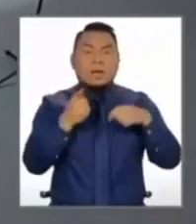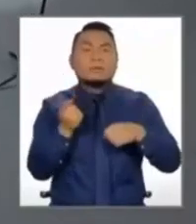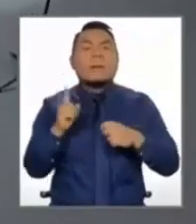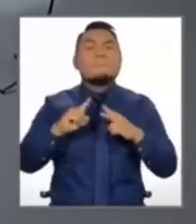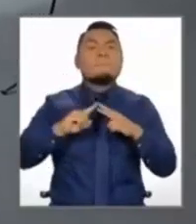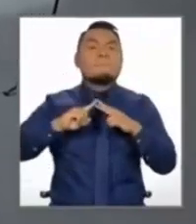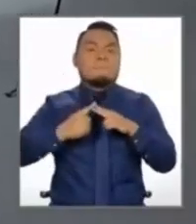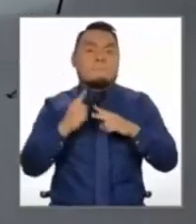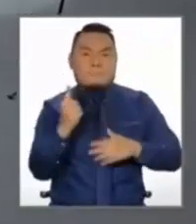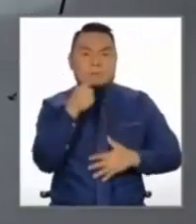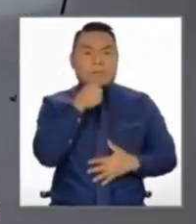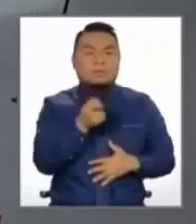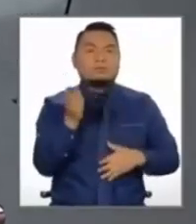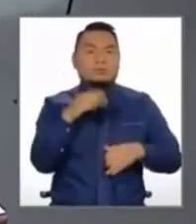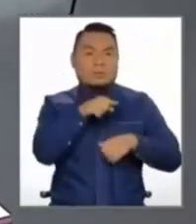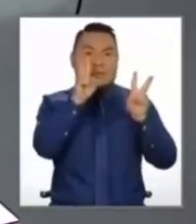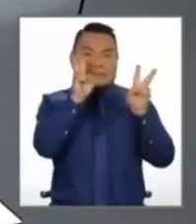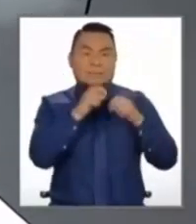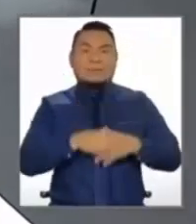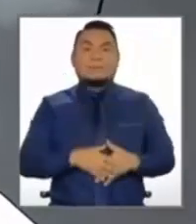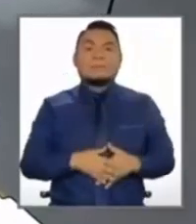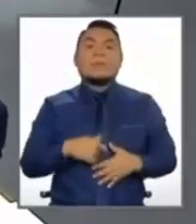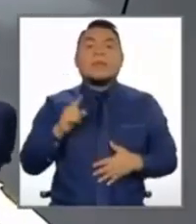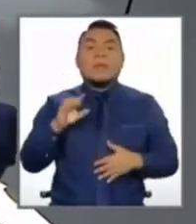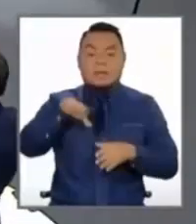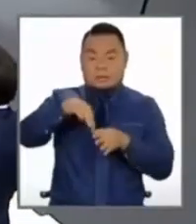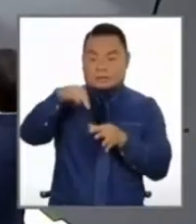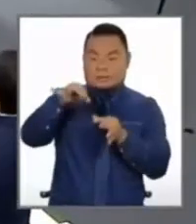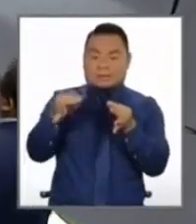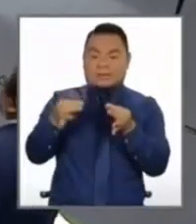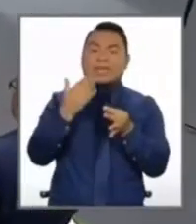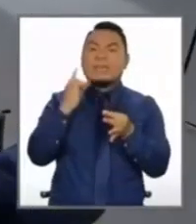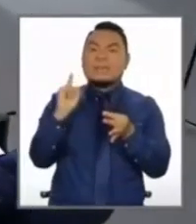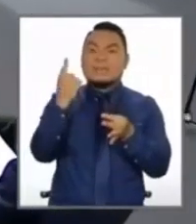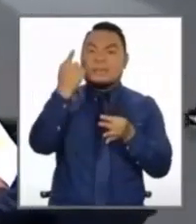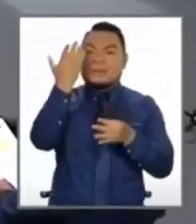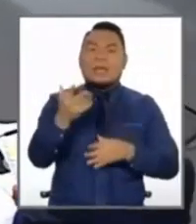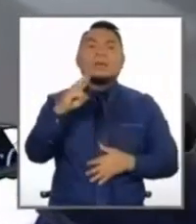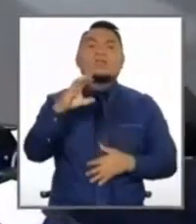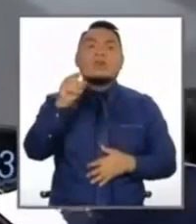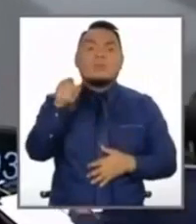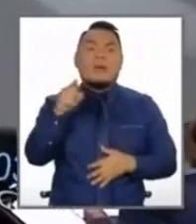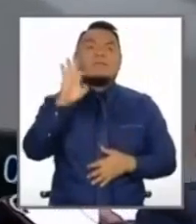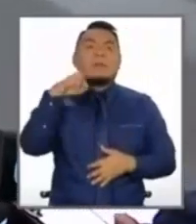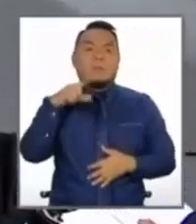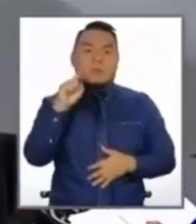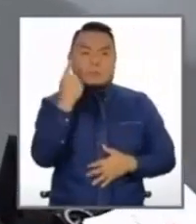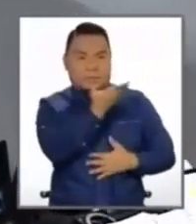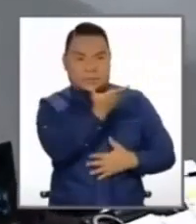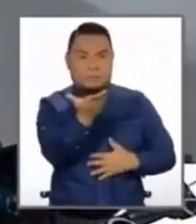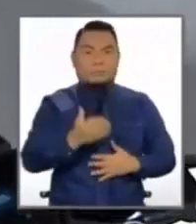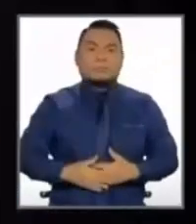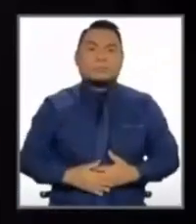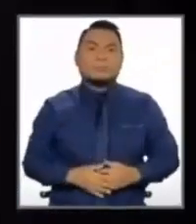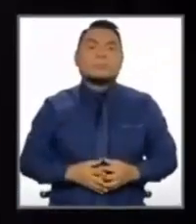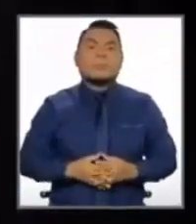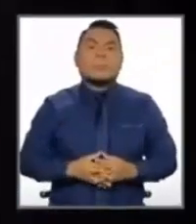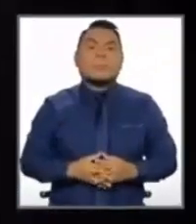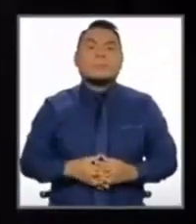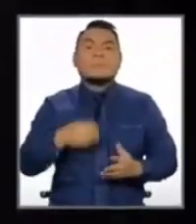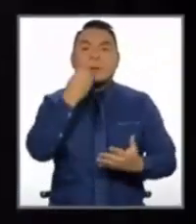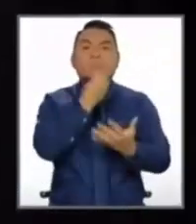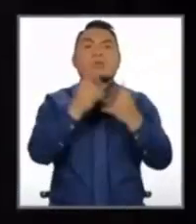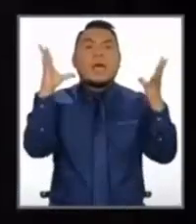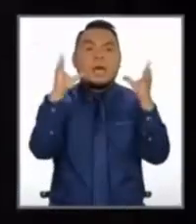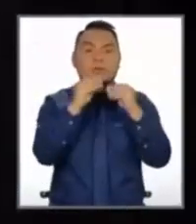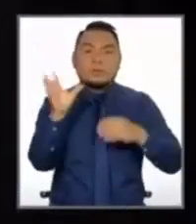sobre el tema. De acuerdo al sorteo, inicia el señor José Recoba de Fuerza Popular. Muy buenas